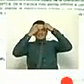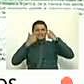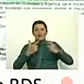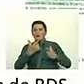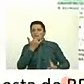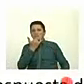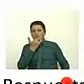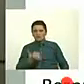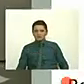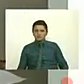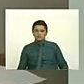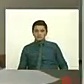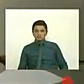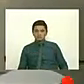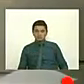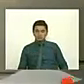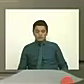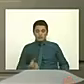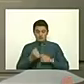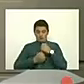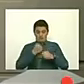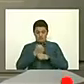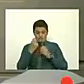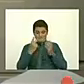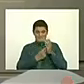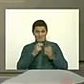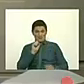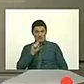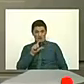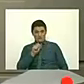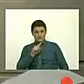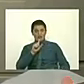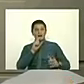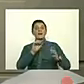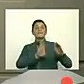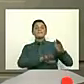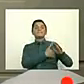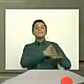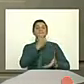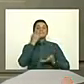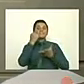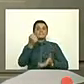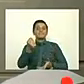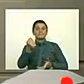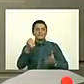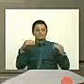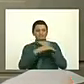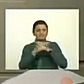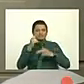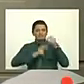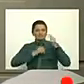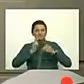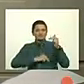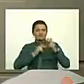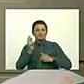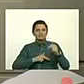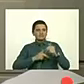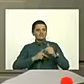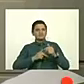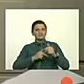Que en el año 2011 el Ministerio de Hacienda le ha negado a la Ruta del Sol, al